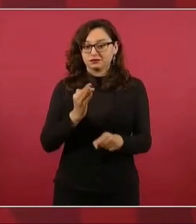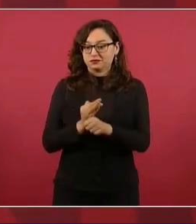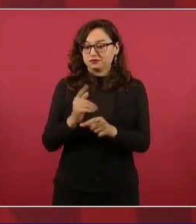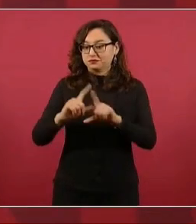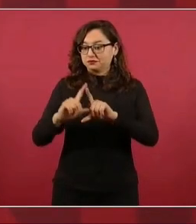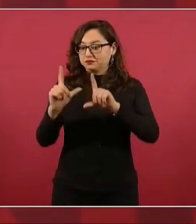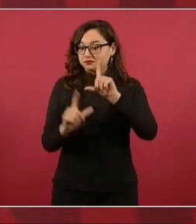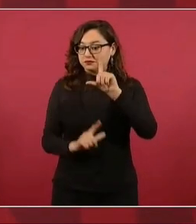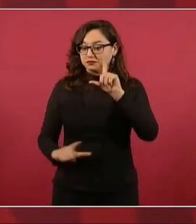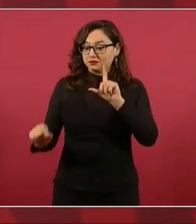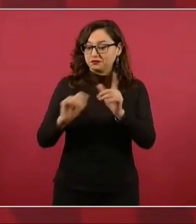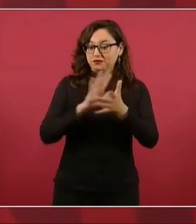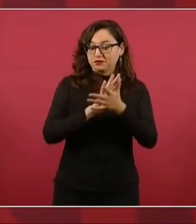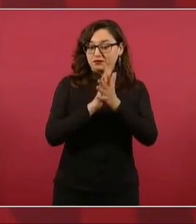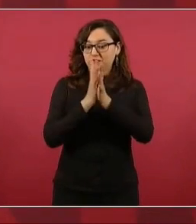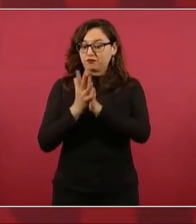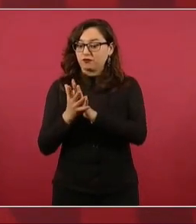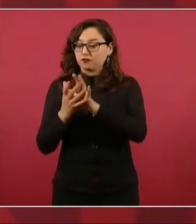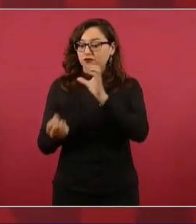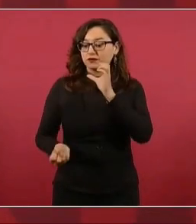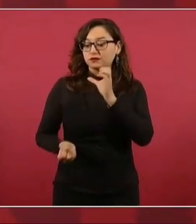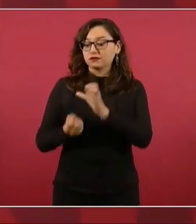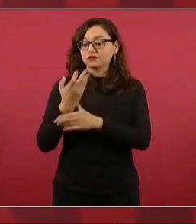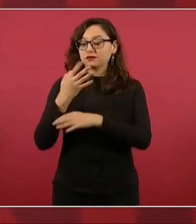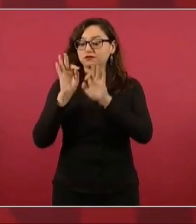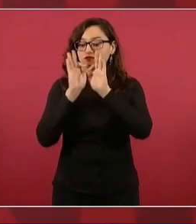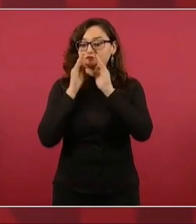porque son tiempos